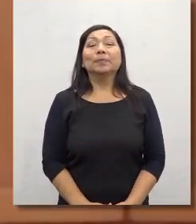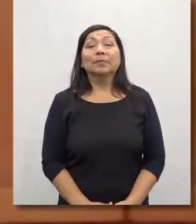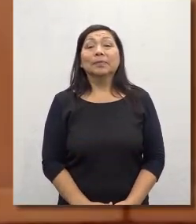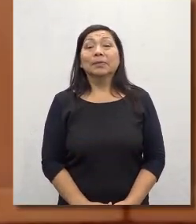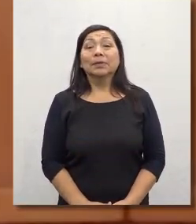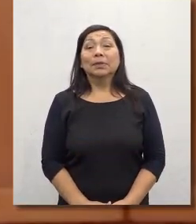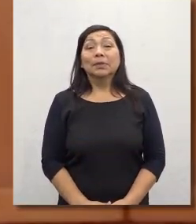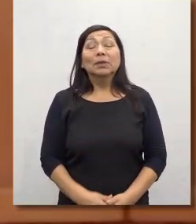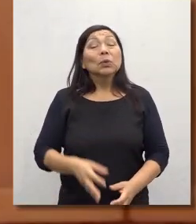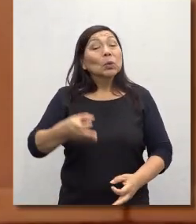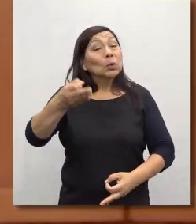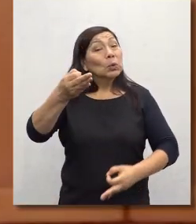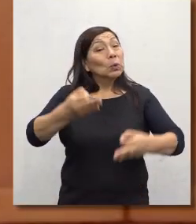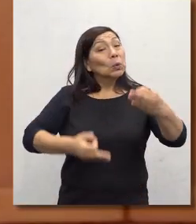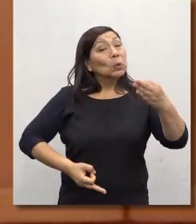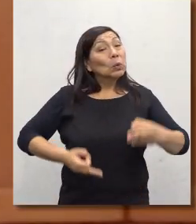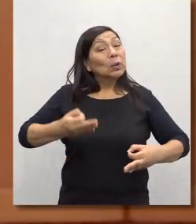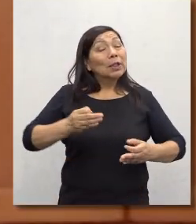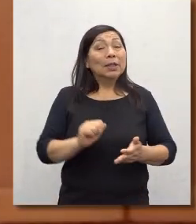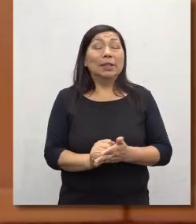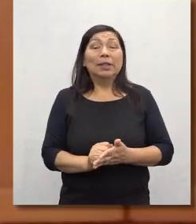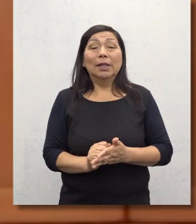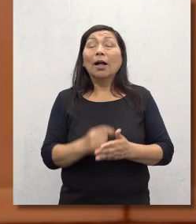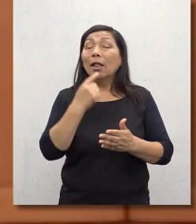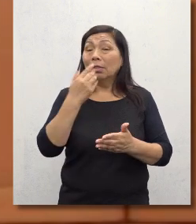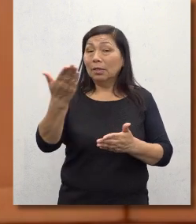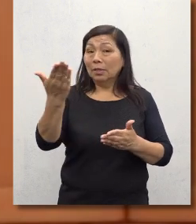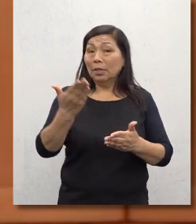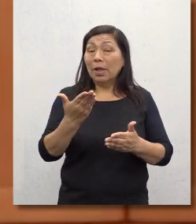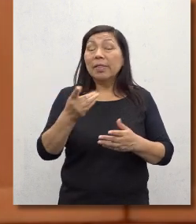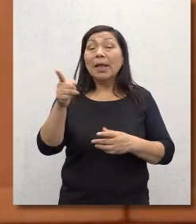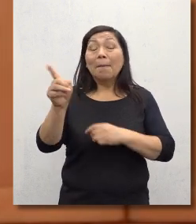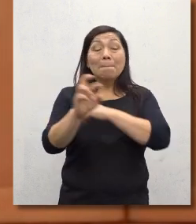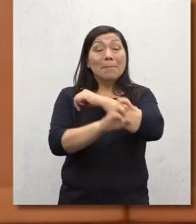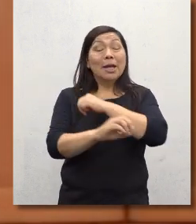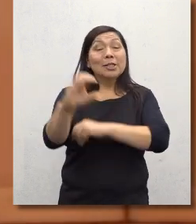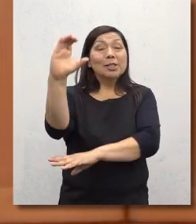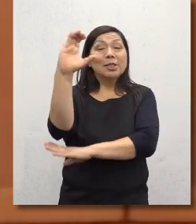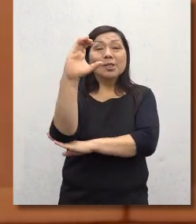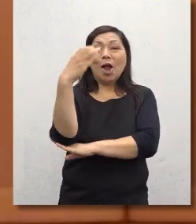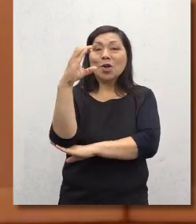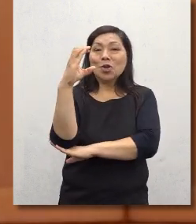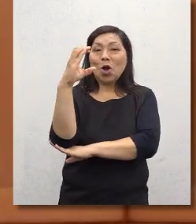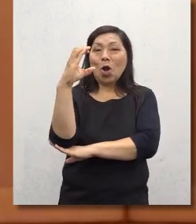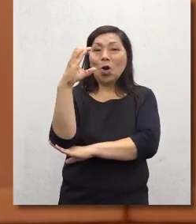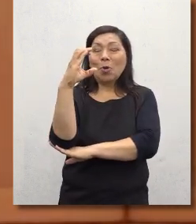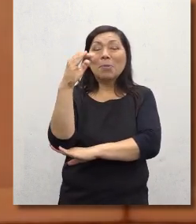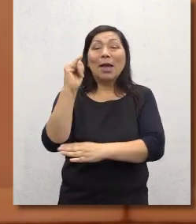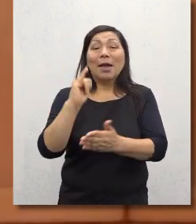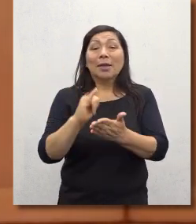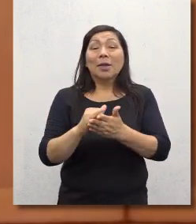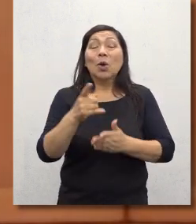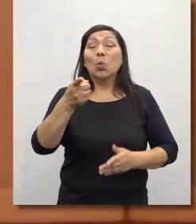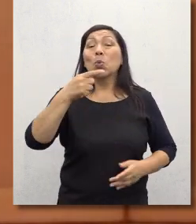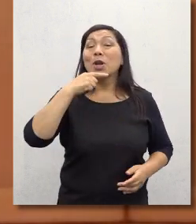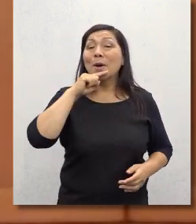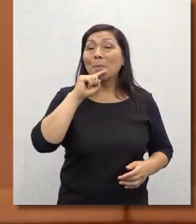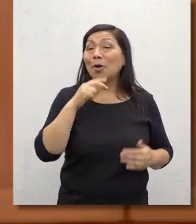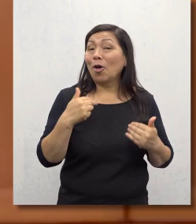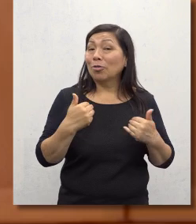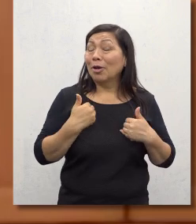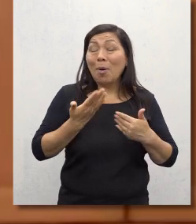En un fallo inédito, la Corte Constitucional de Colombia estableció que el hecho de que una mujer no